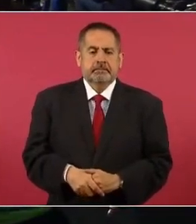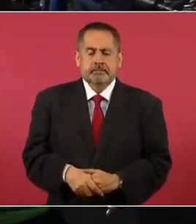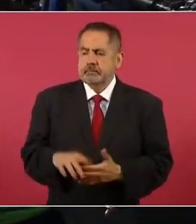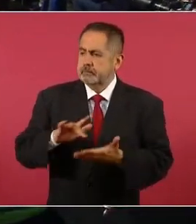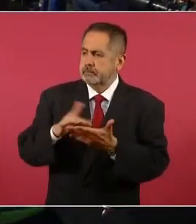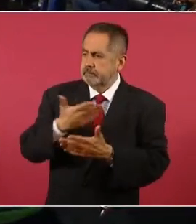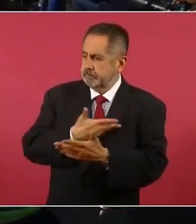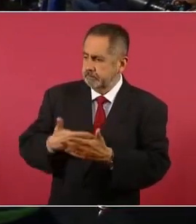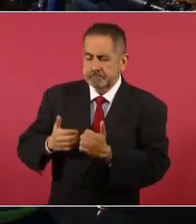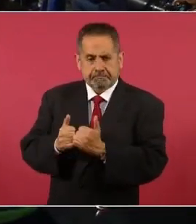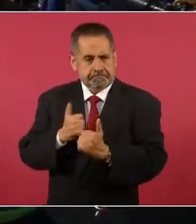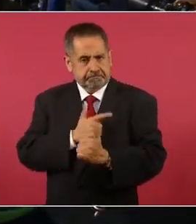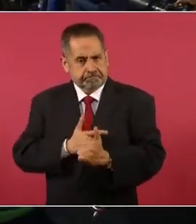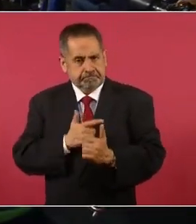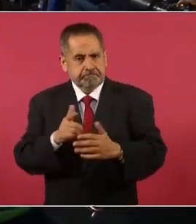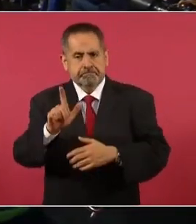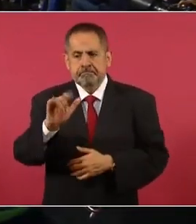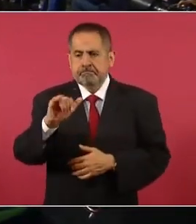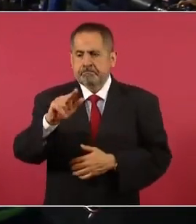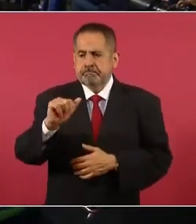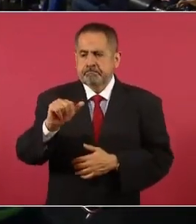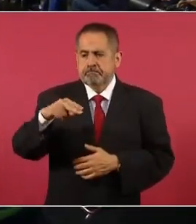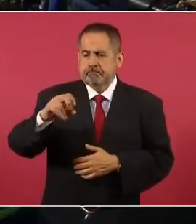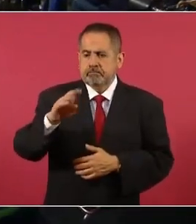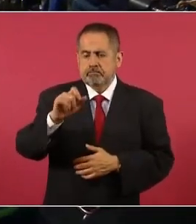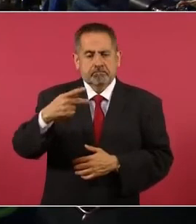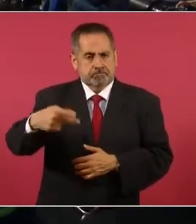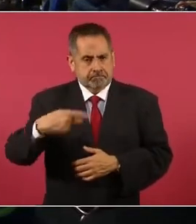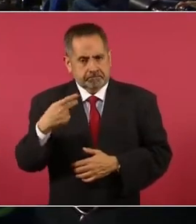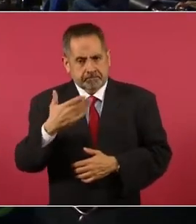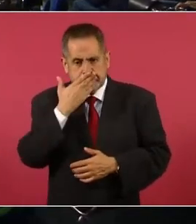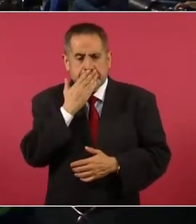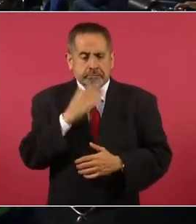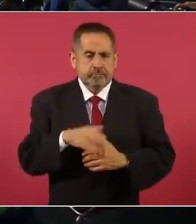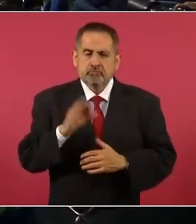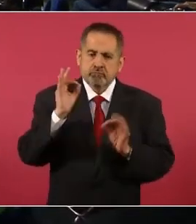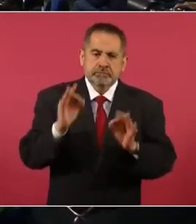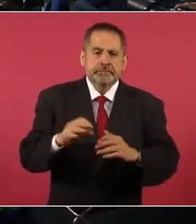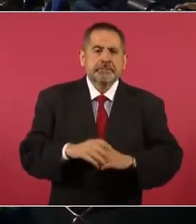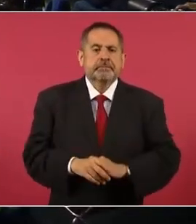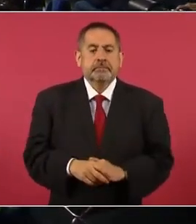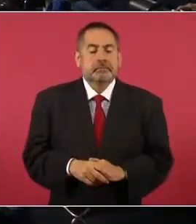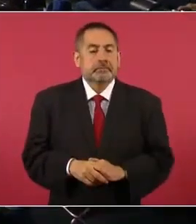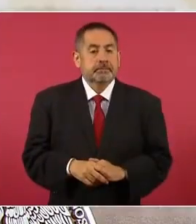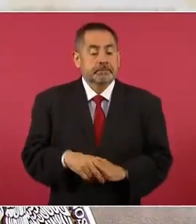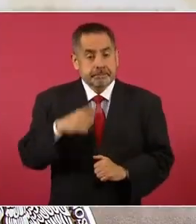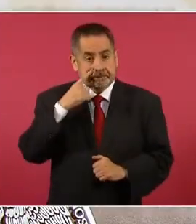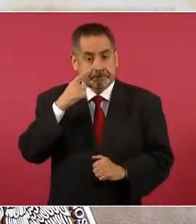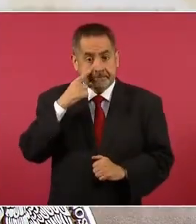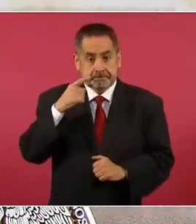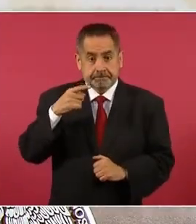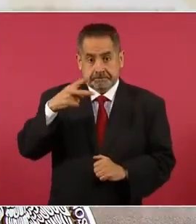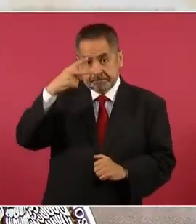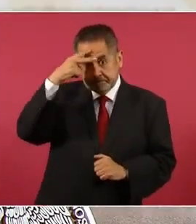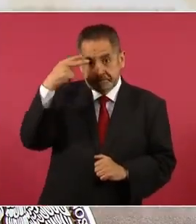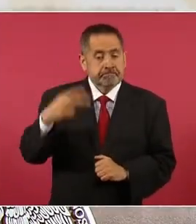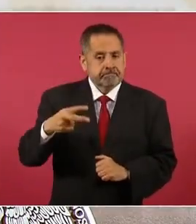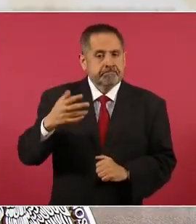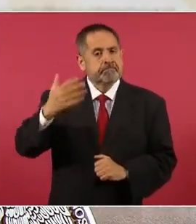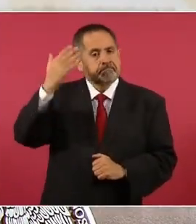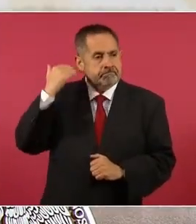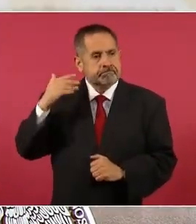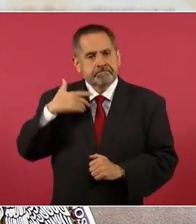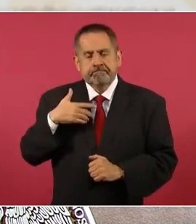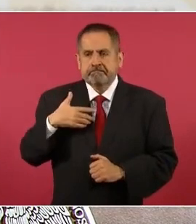Gracias, presidente. Con mucho gusto. Gracias, Liliana Noble, por esta pregunta. Efectivamente, México había tenido un